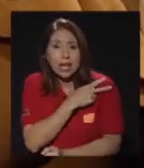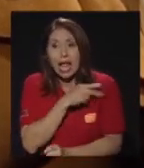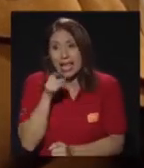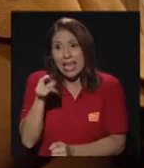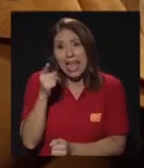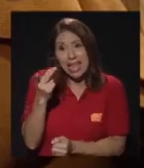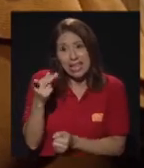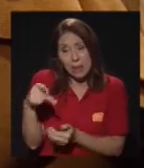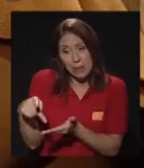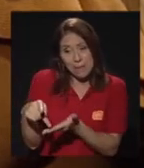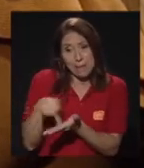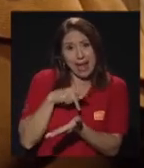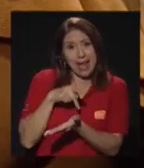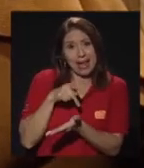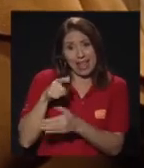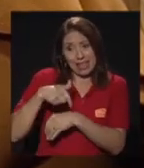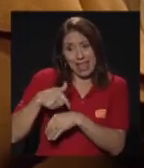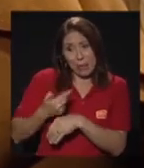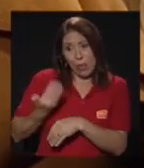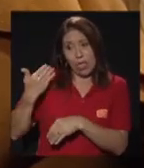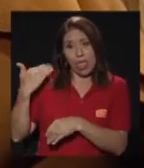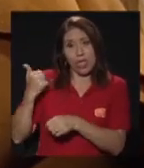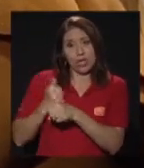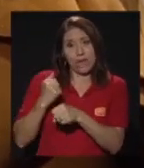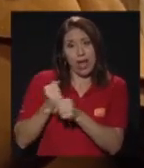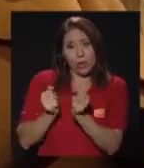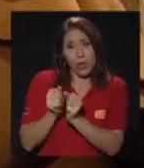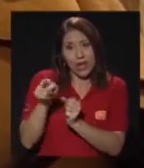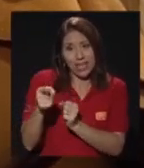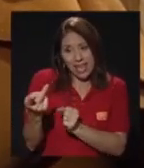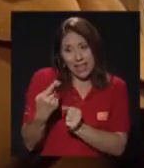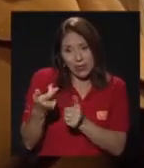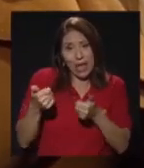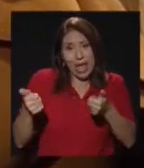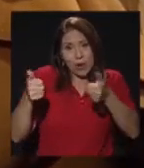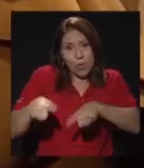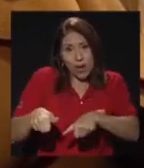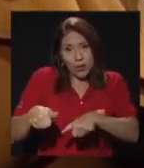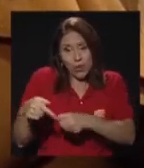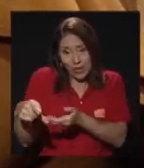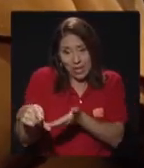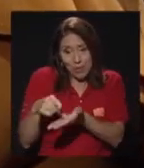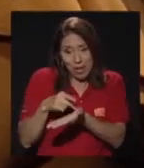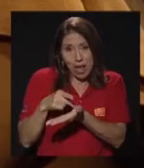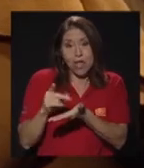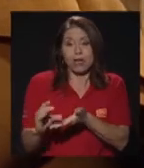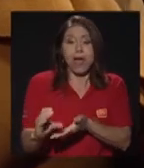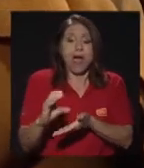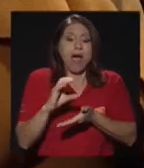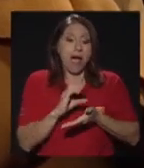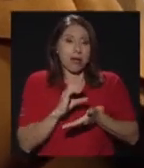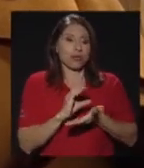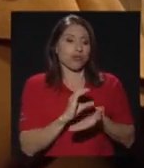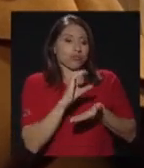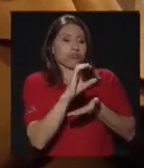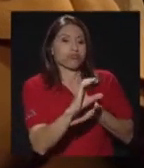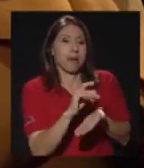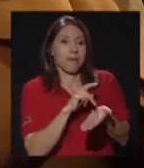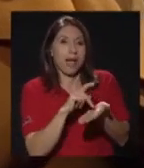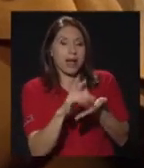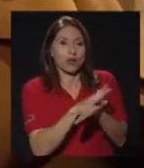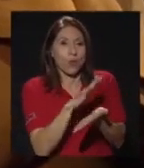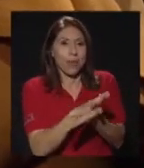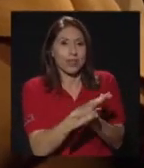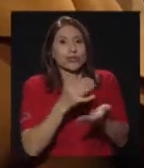que trabajar con ella. Fue un acuerdo que hicimos para que yo pudiera pagar esos documentos. Y aún así yo no